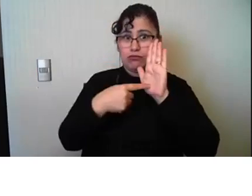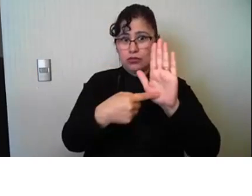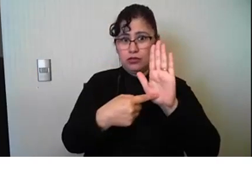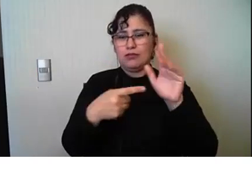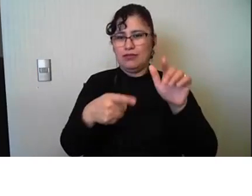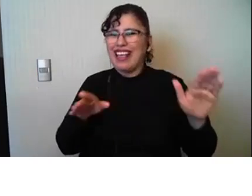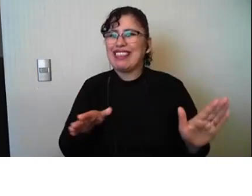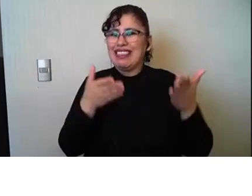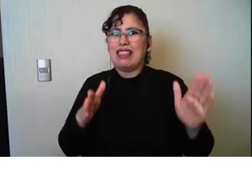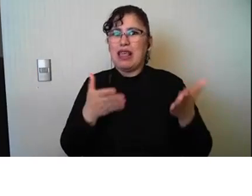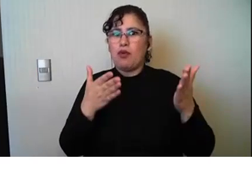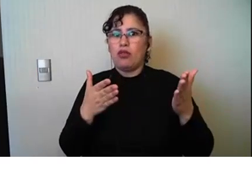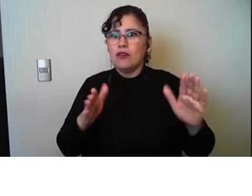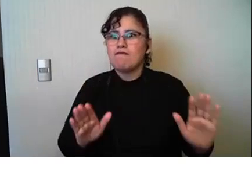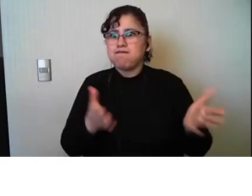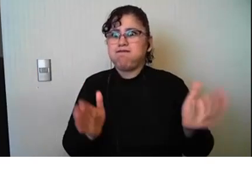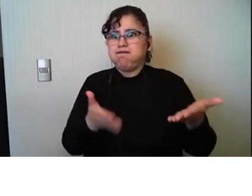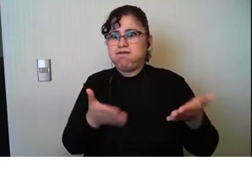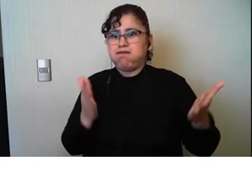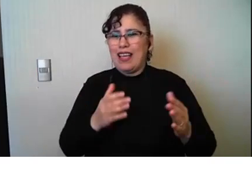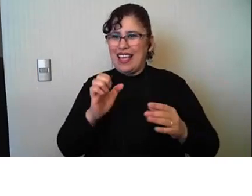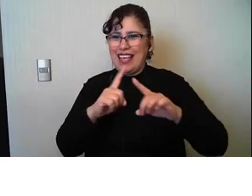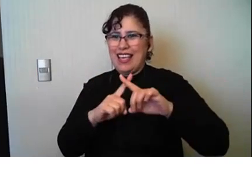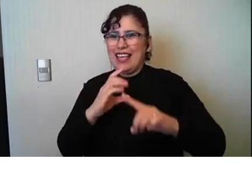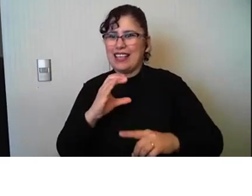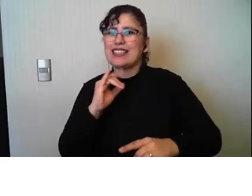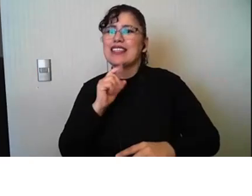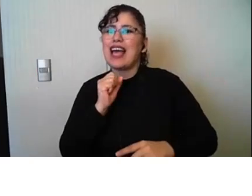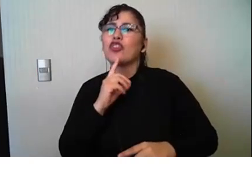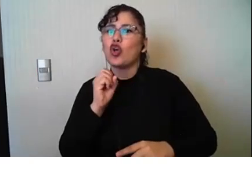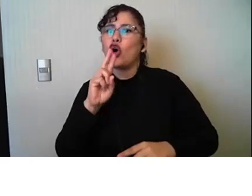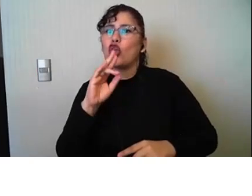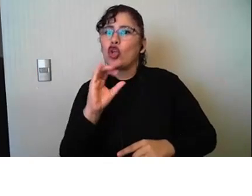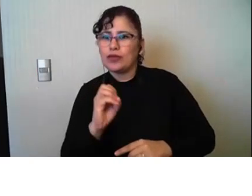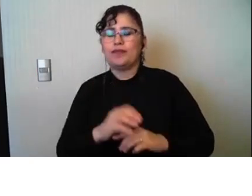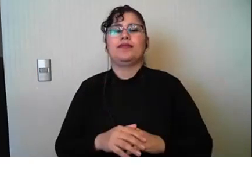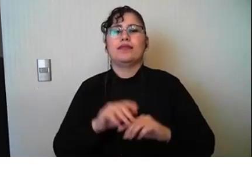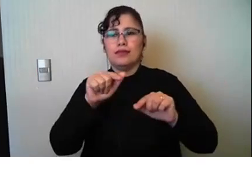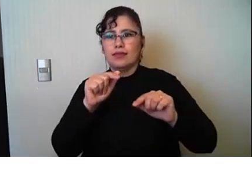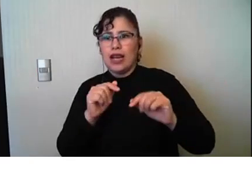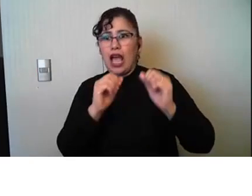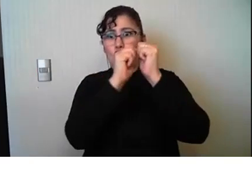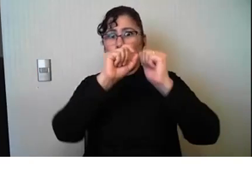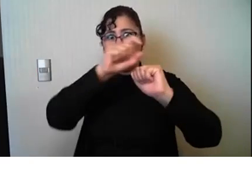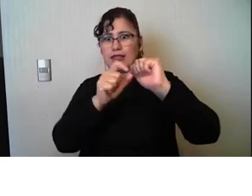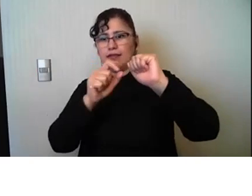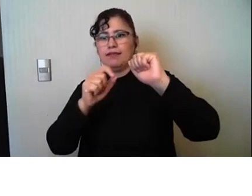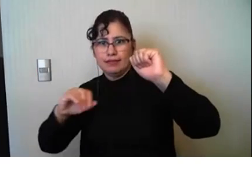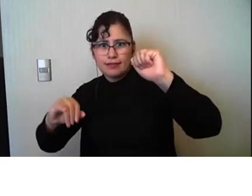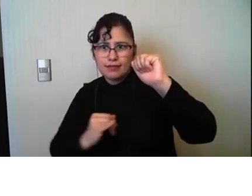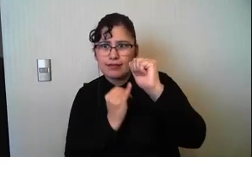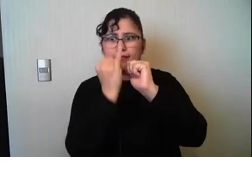estímulos excitatorios. Es decir, el tálamo excita la corteza cerebral y la corteza cerebral excita el tálamo, en un